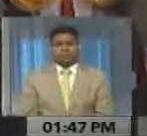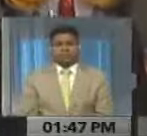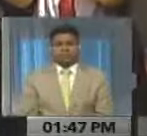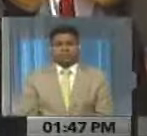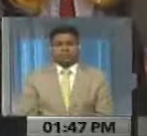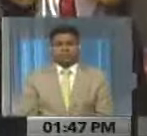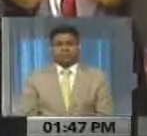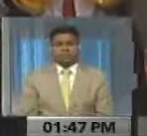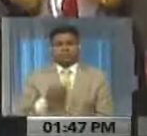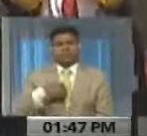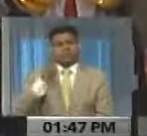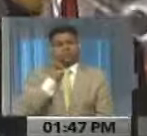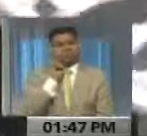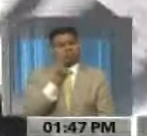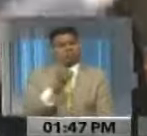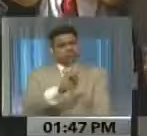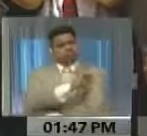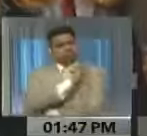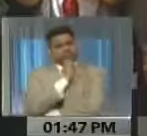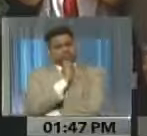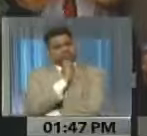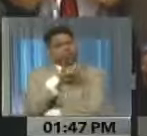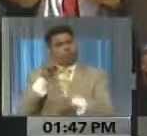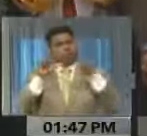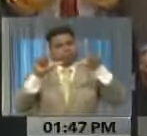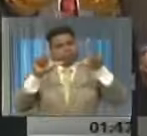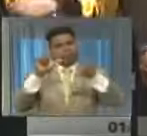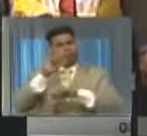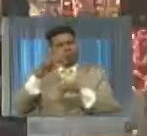Y yo estaba viéndolos por televisión a todos ustedes.